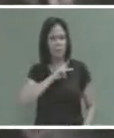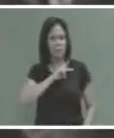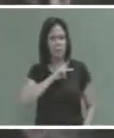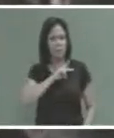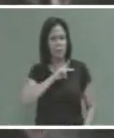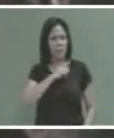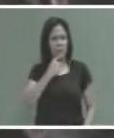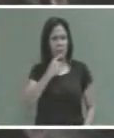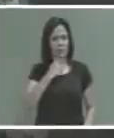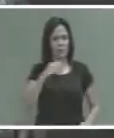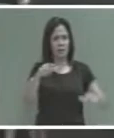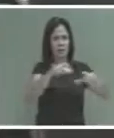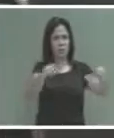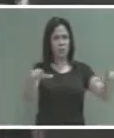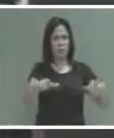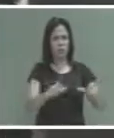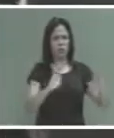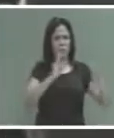restringen un poquito